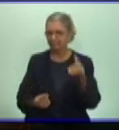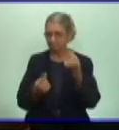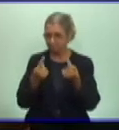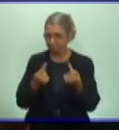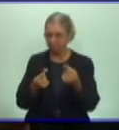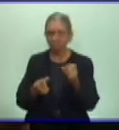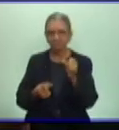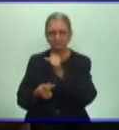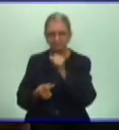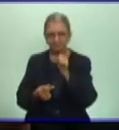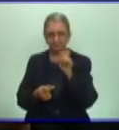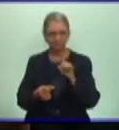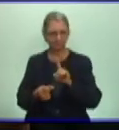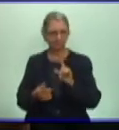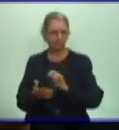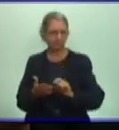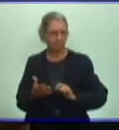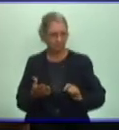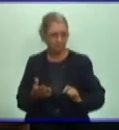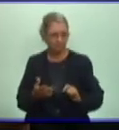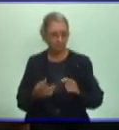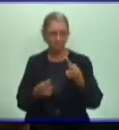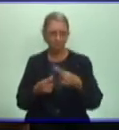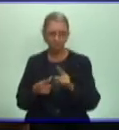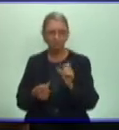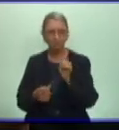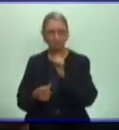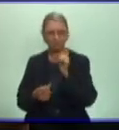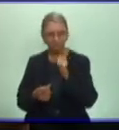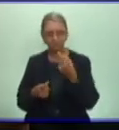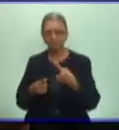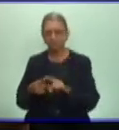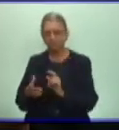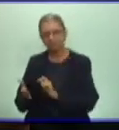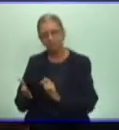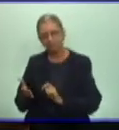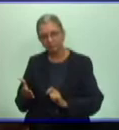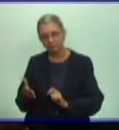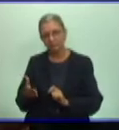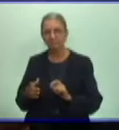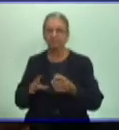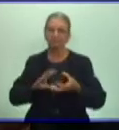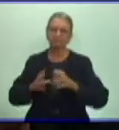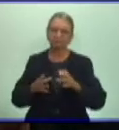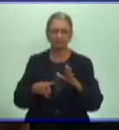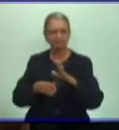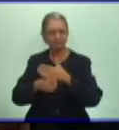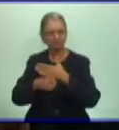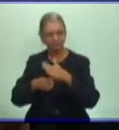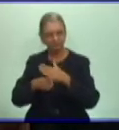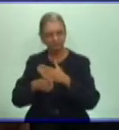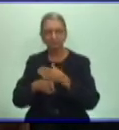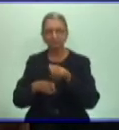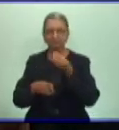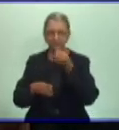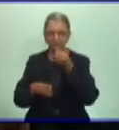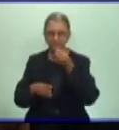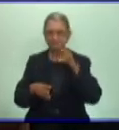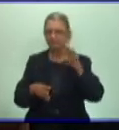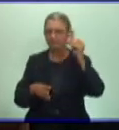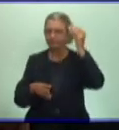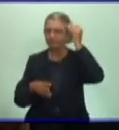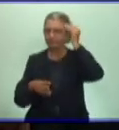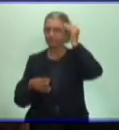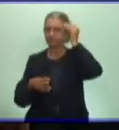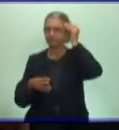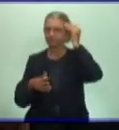es quien la escribe. O sea, que hay diferentes maneras para buscar fortalecer las habilidades lectoras y de comprensión.